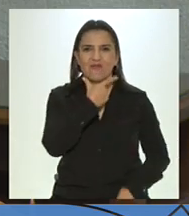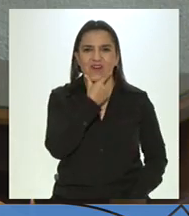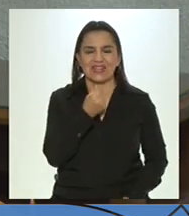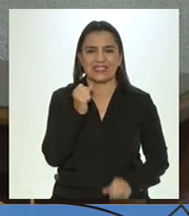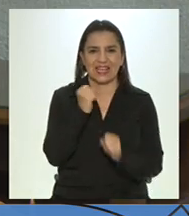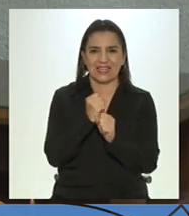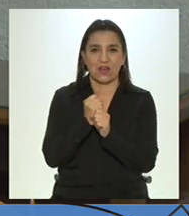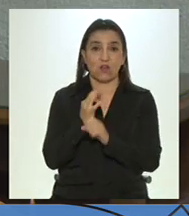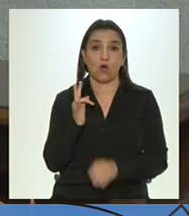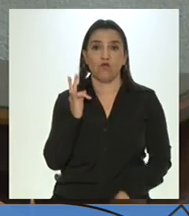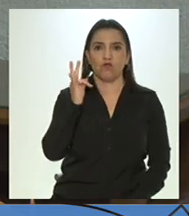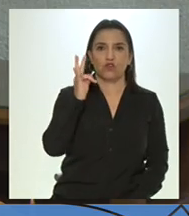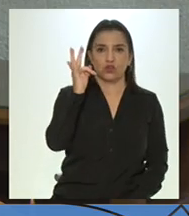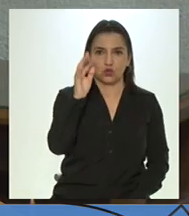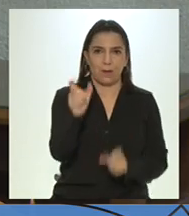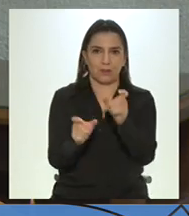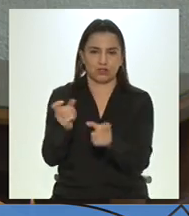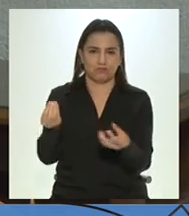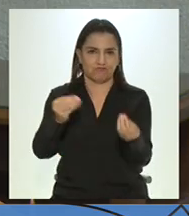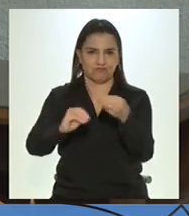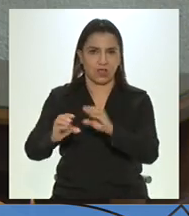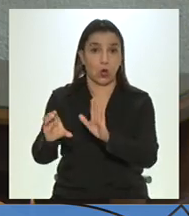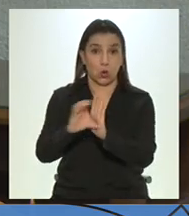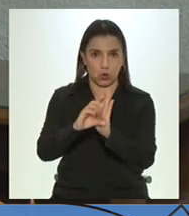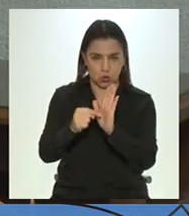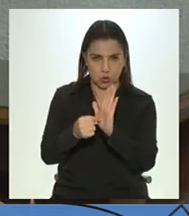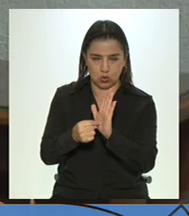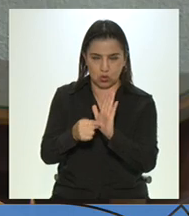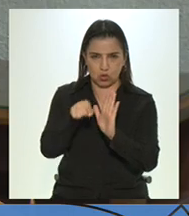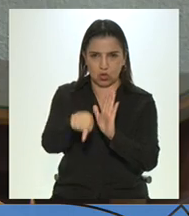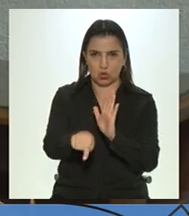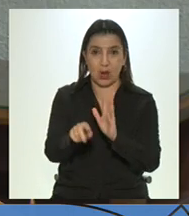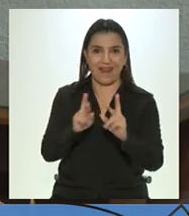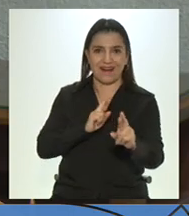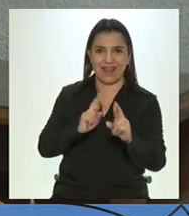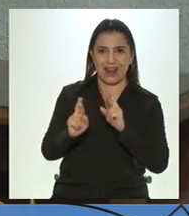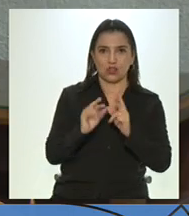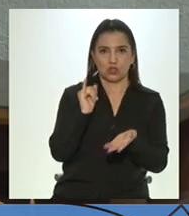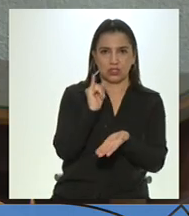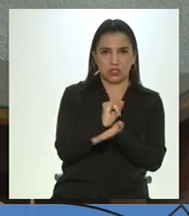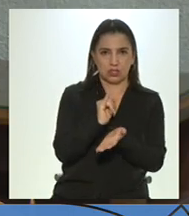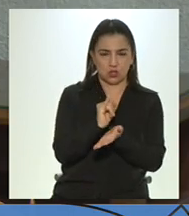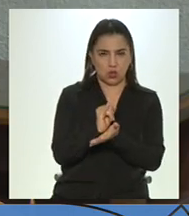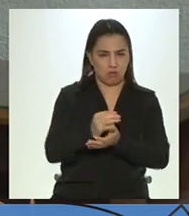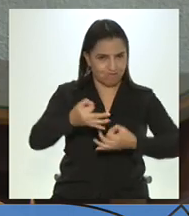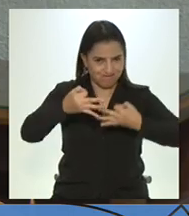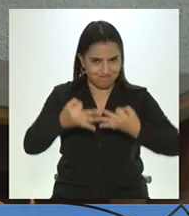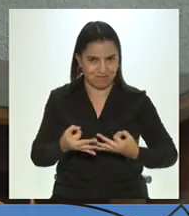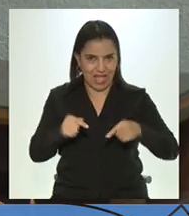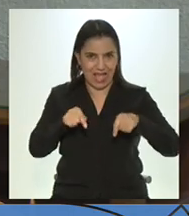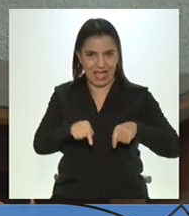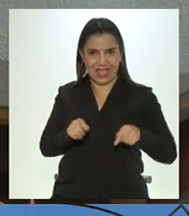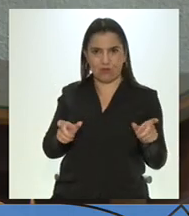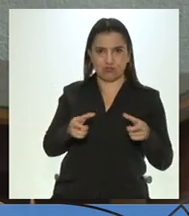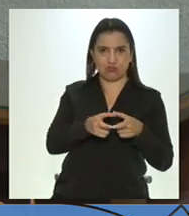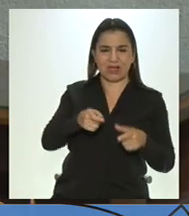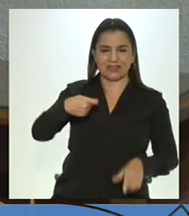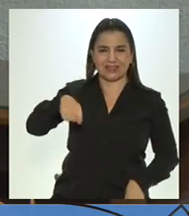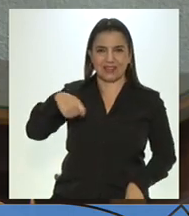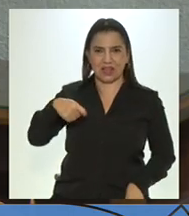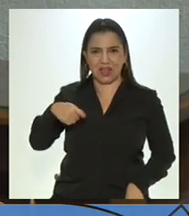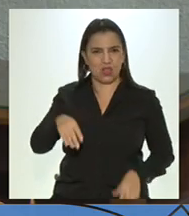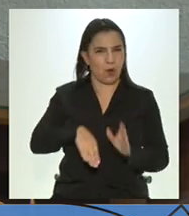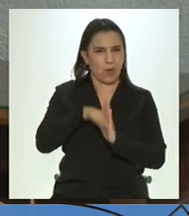futuras y futuros constituyentes en una relación institucional virtuosa con este senado realizando la labor